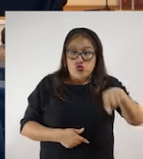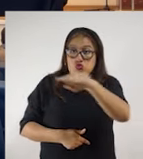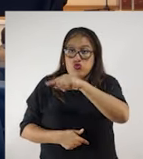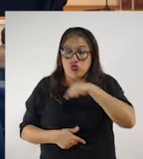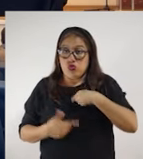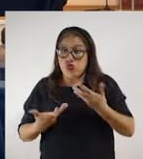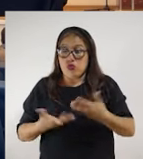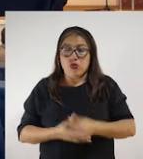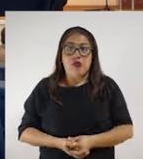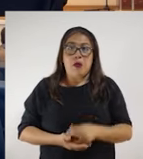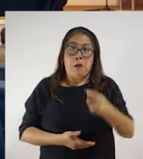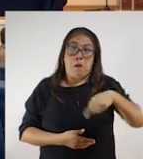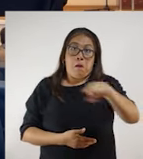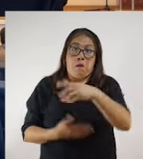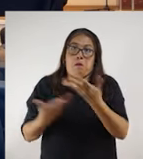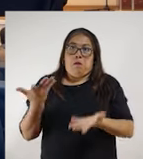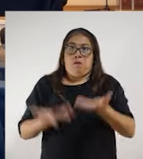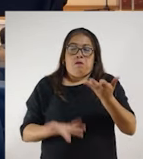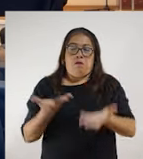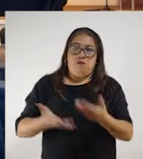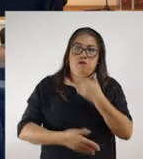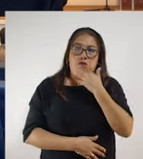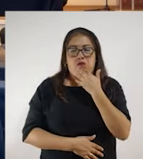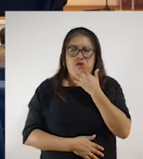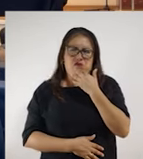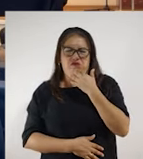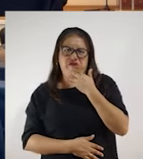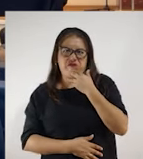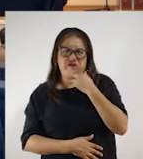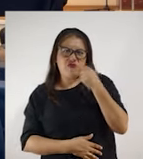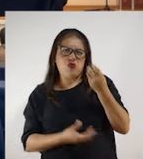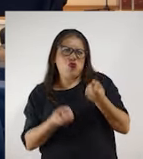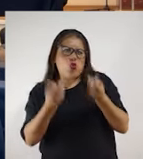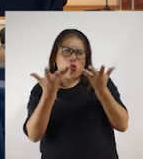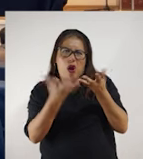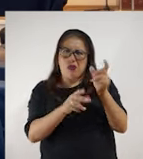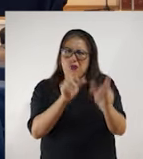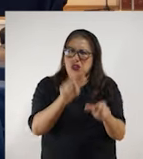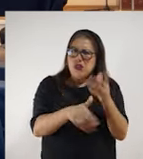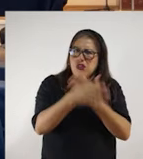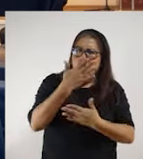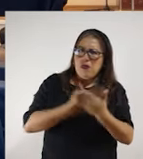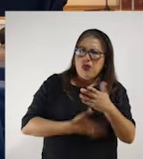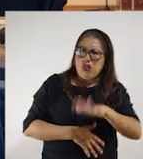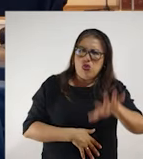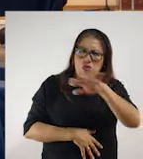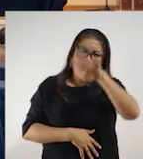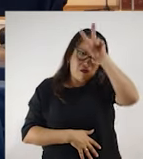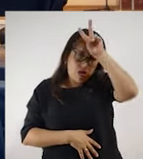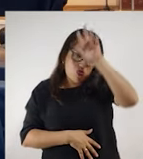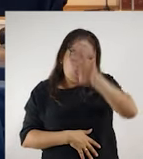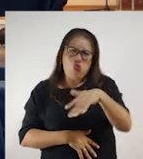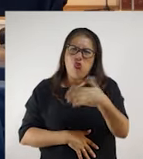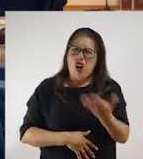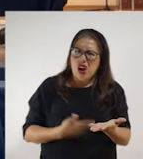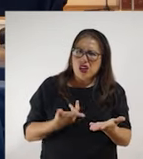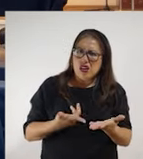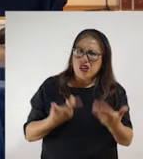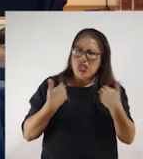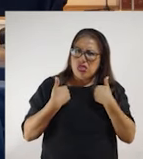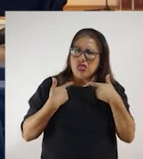nosotros no tenemos mucha idea de cuántas personas en el país